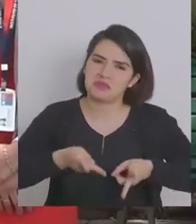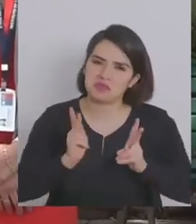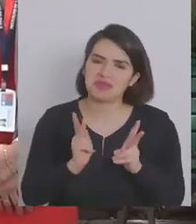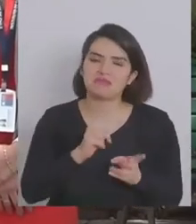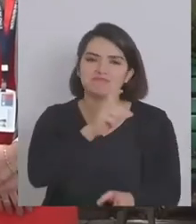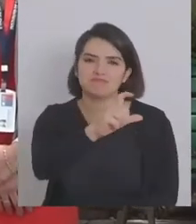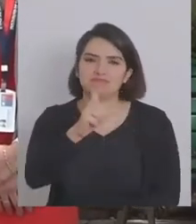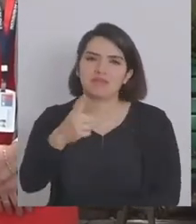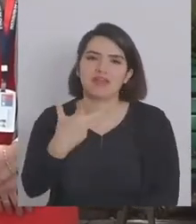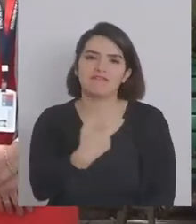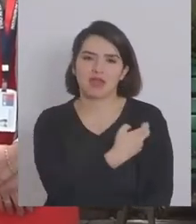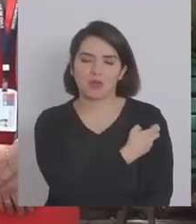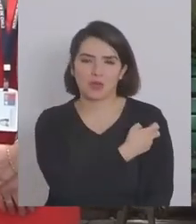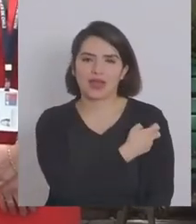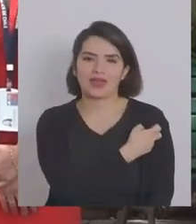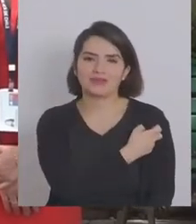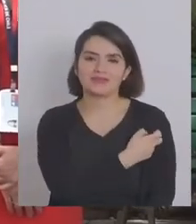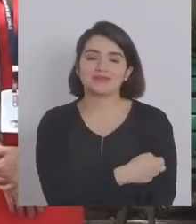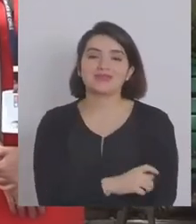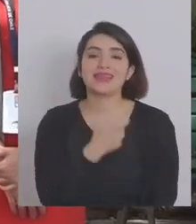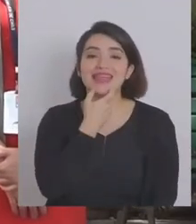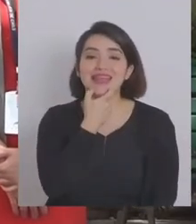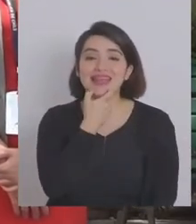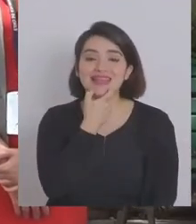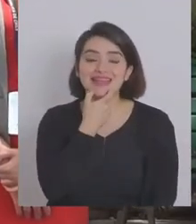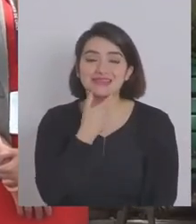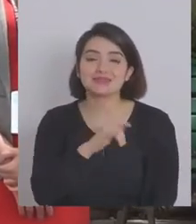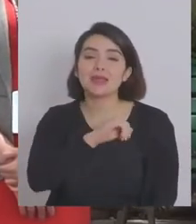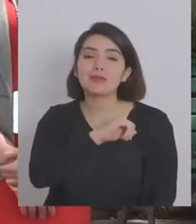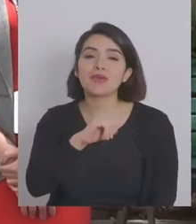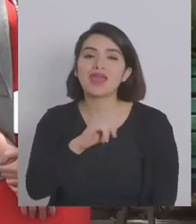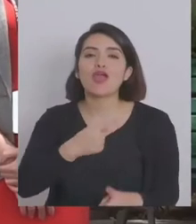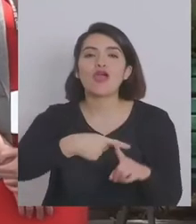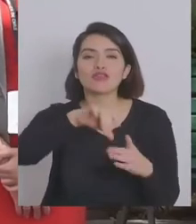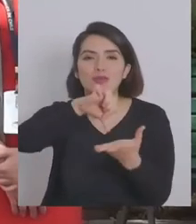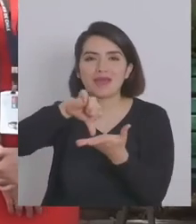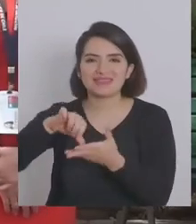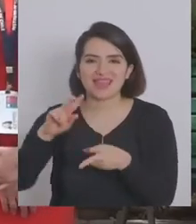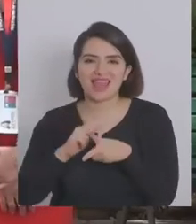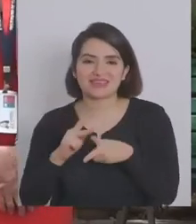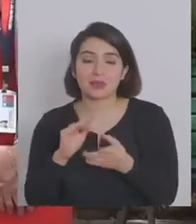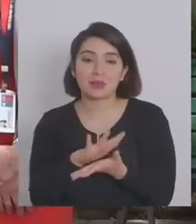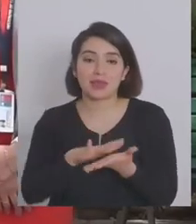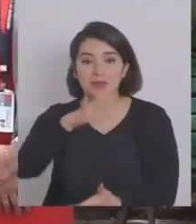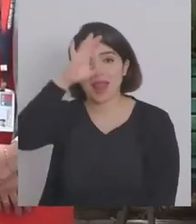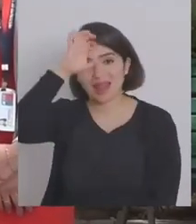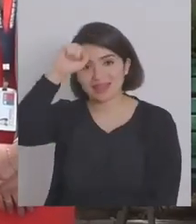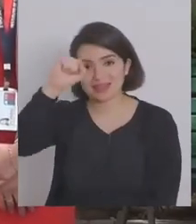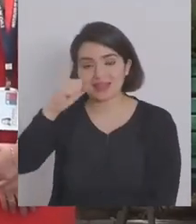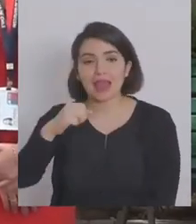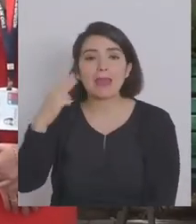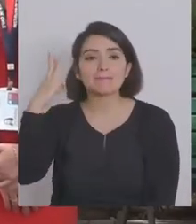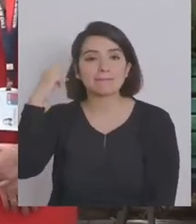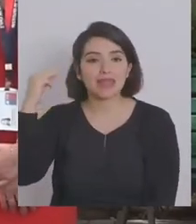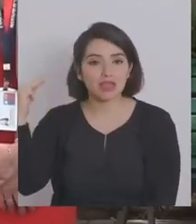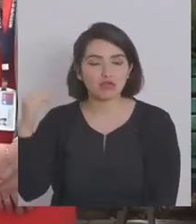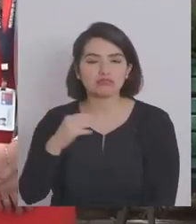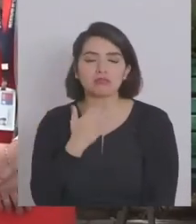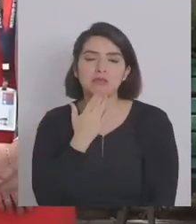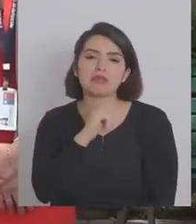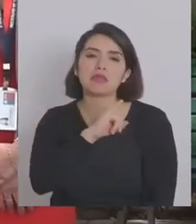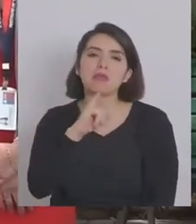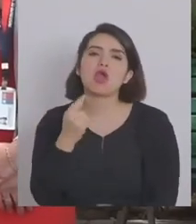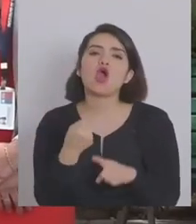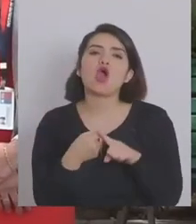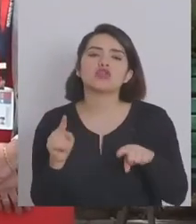vacunas en esta primera instancia desde Inglaterra. Las vacunas después se van a producir en otros países, entre ellos Argentina, México, y posteriormente se van a ir dando